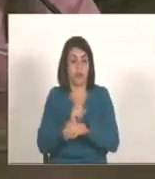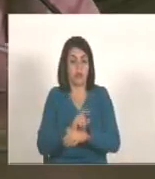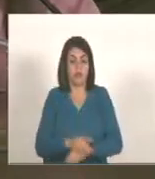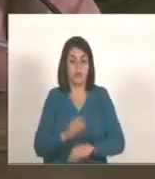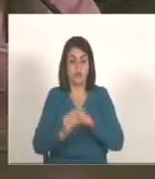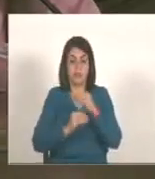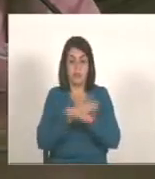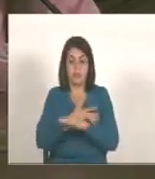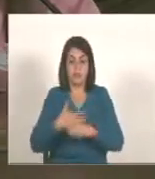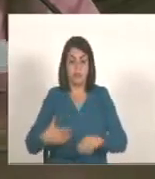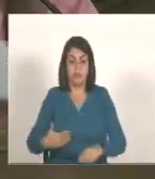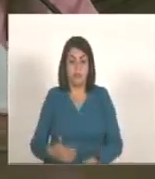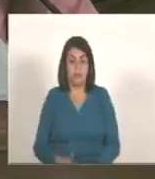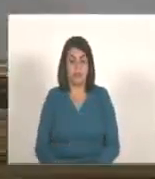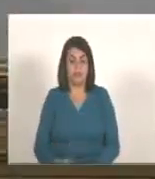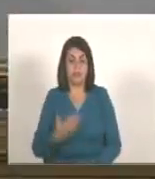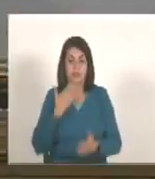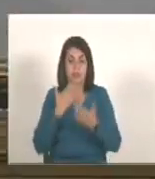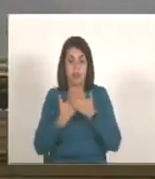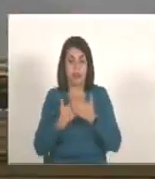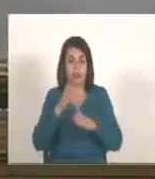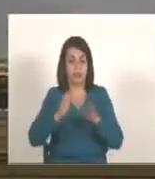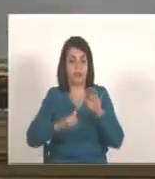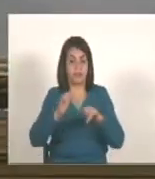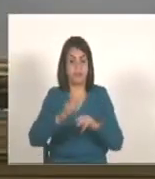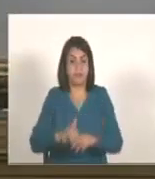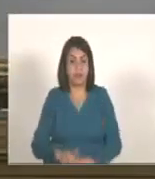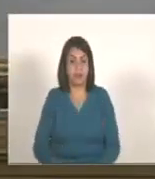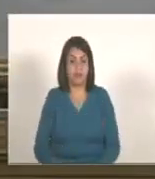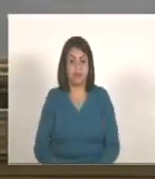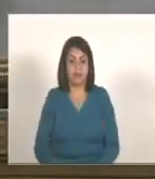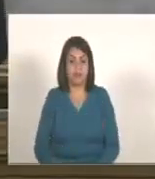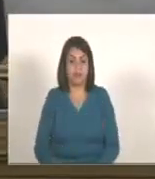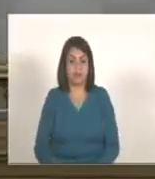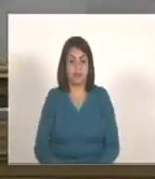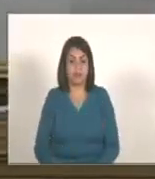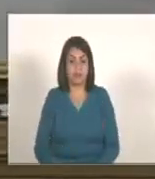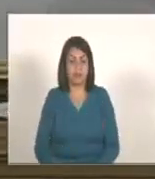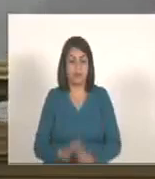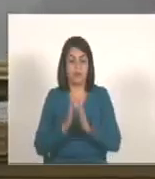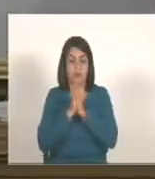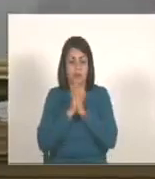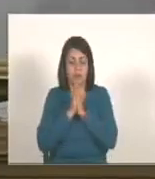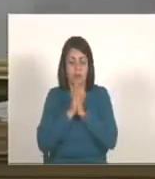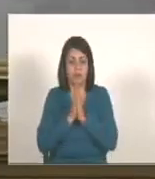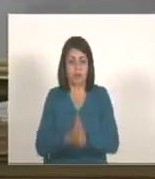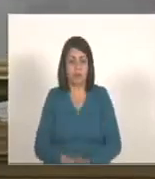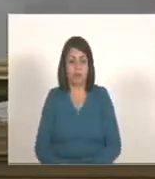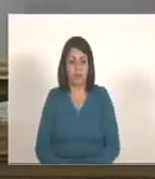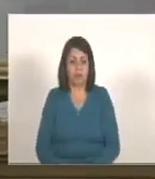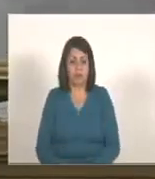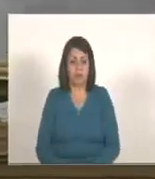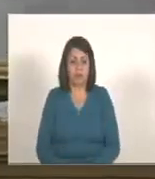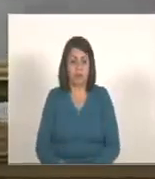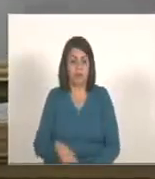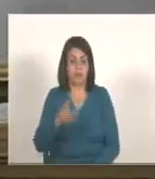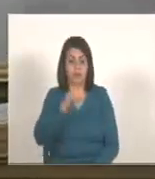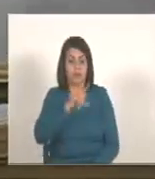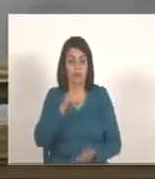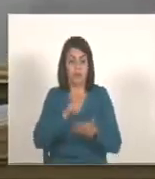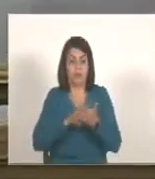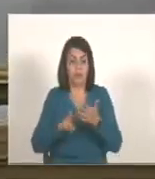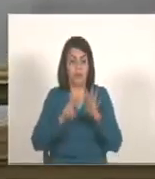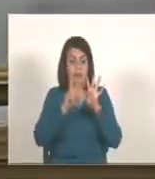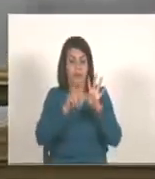todo, ciudadano presidente. Gracias, secretaria. Ciudadana secretaria, por favor, sírvase dar lectura al